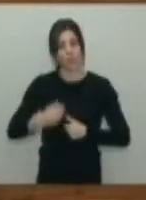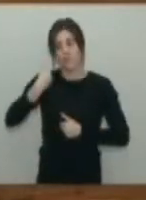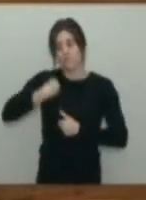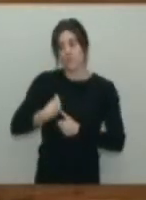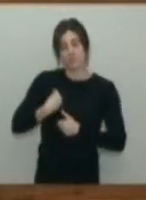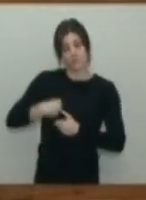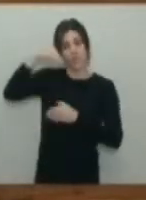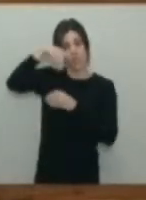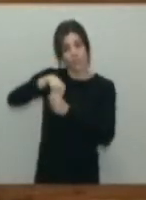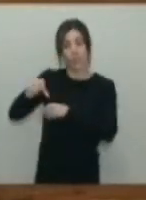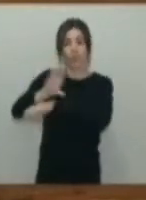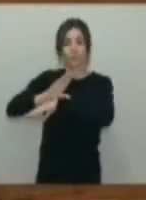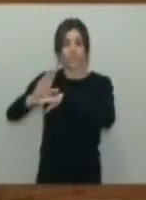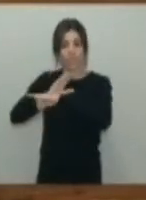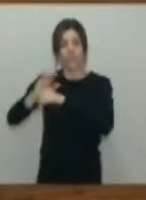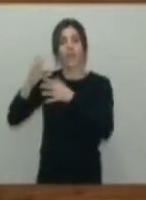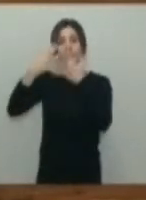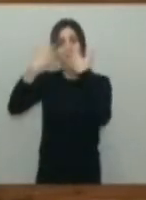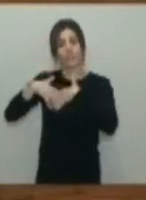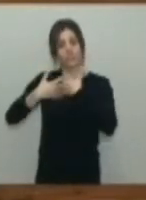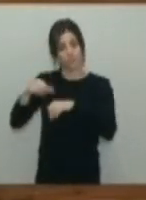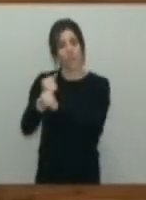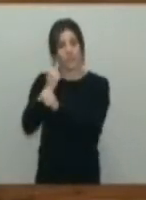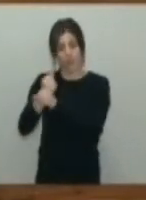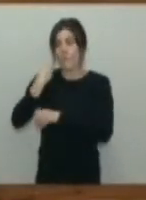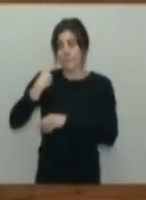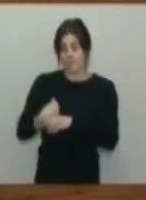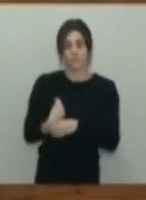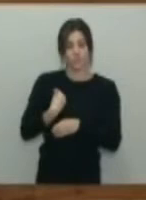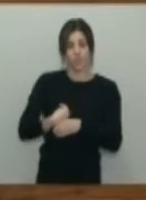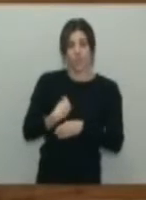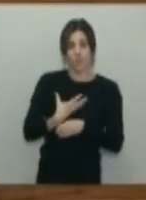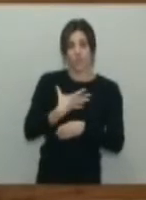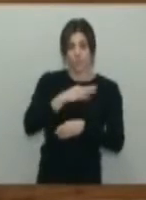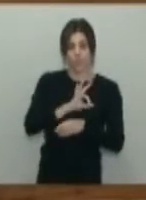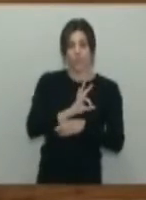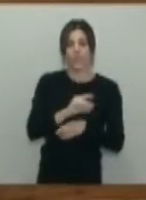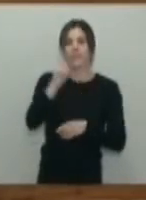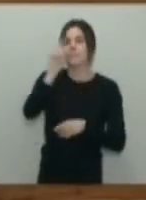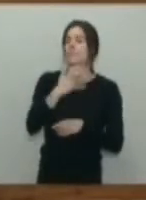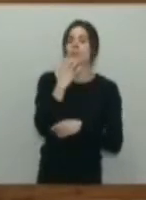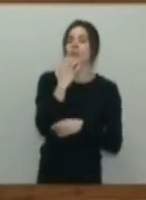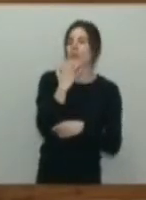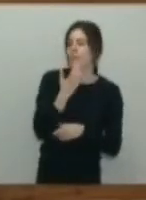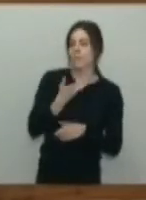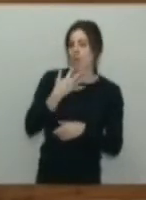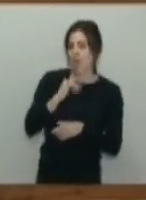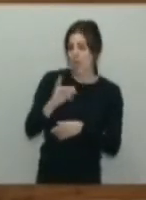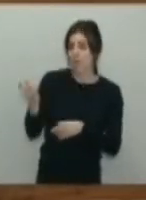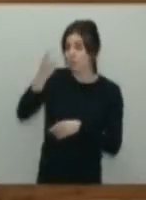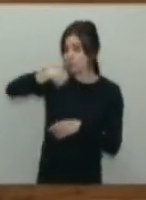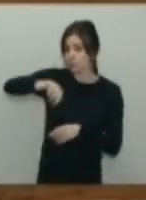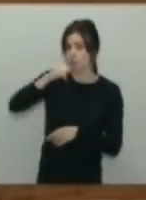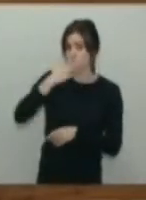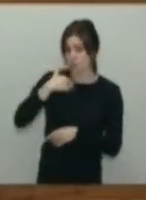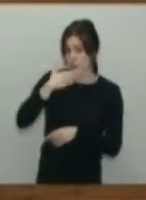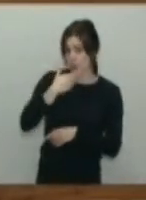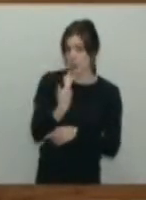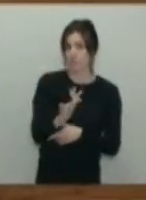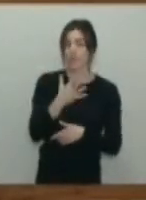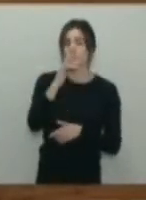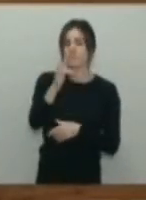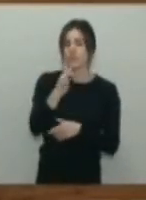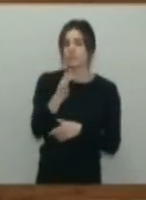Consejo quedaría adscrito. Hay otros ejemplos a los que me remito y que son de sobra conocidos por todos y además en la que participan los